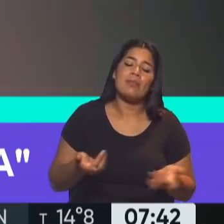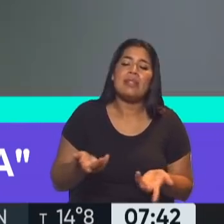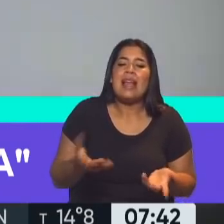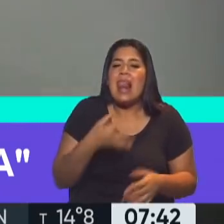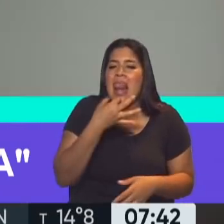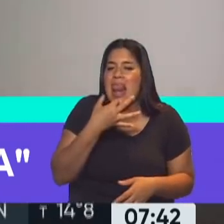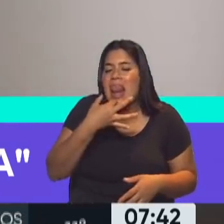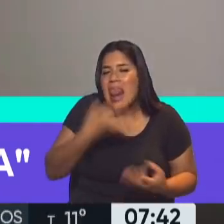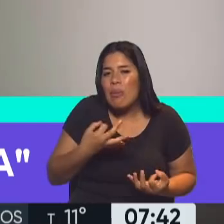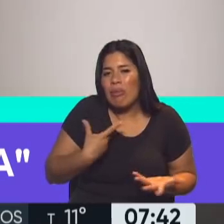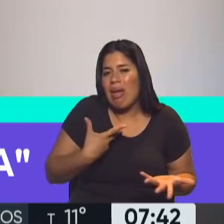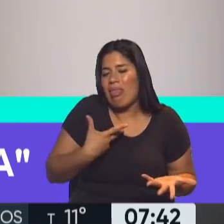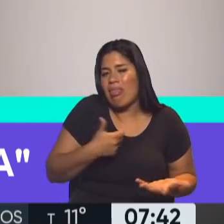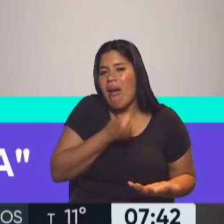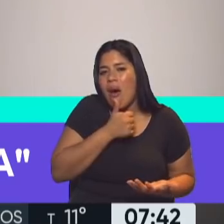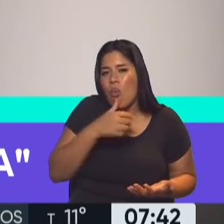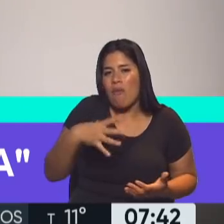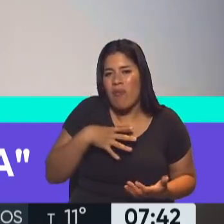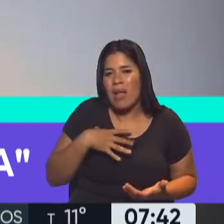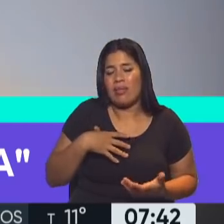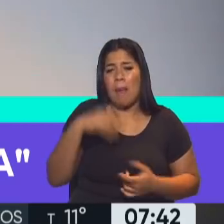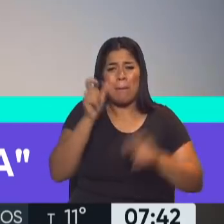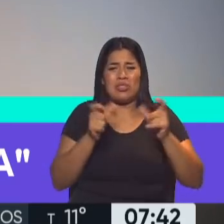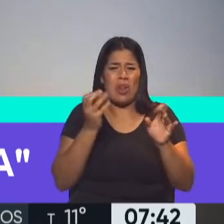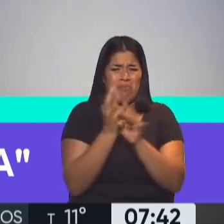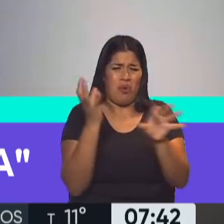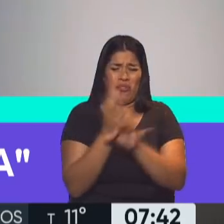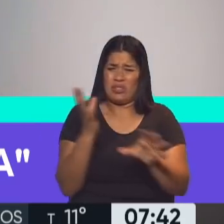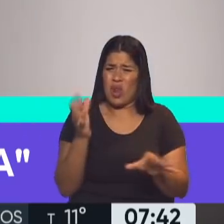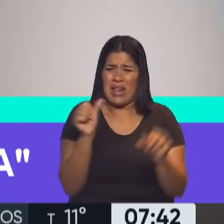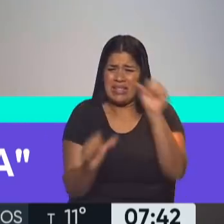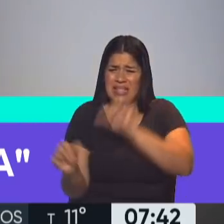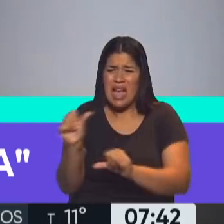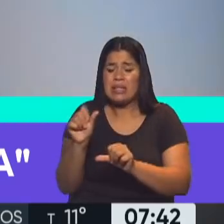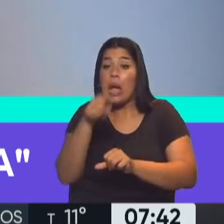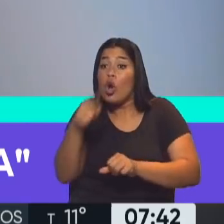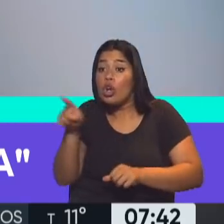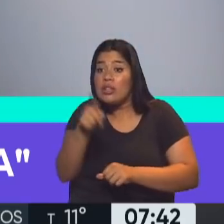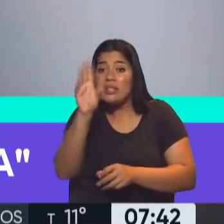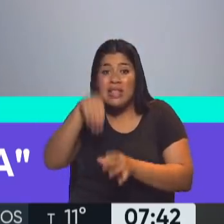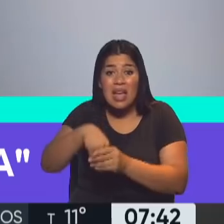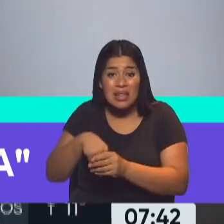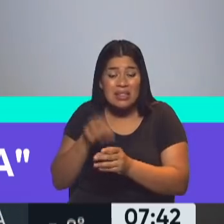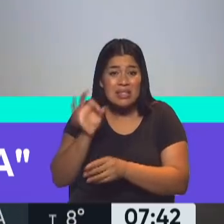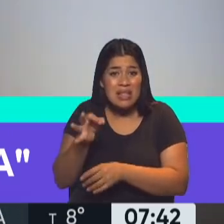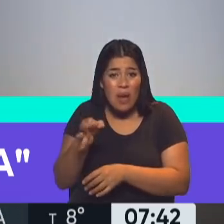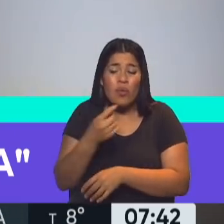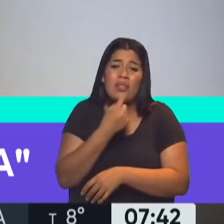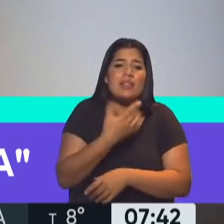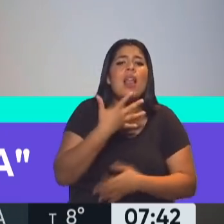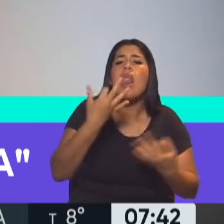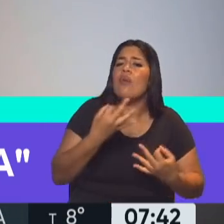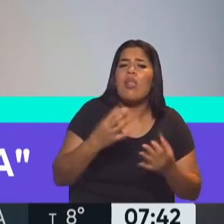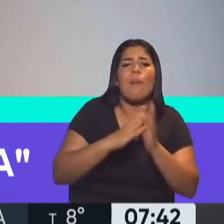de agua, una crisis, que los científicos del CONICET que se expresaron en contra dicen, bueno, los modelos de cambio climático dicen